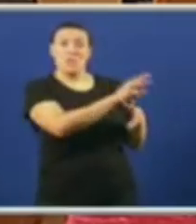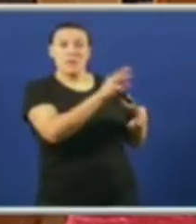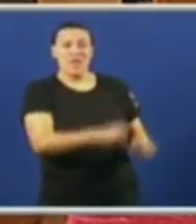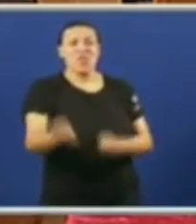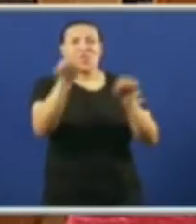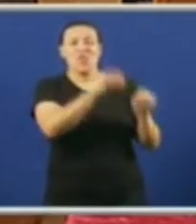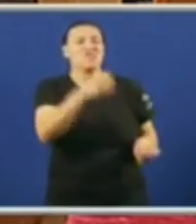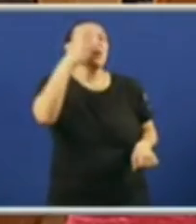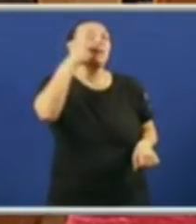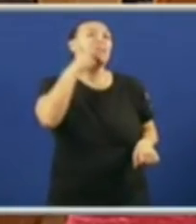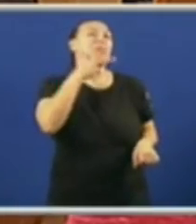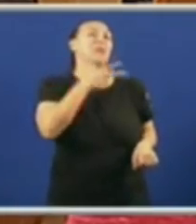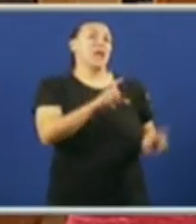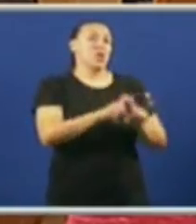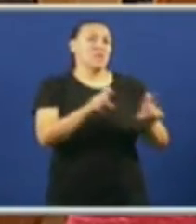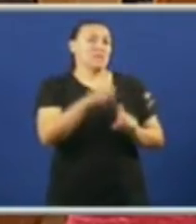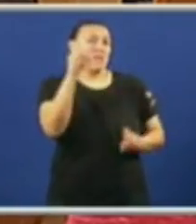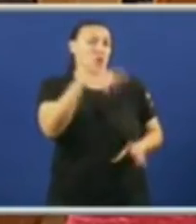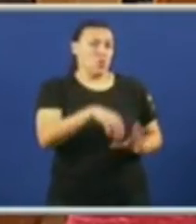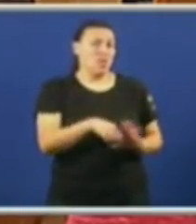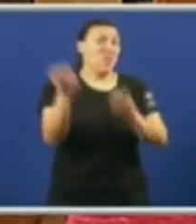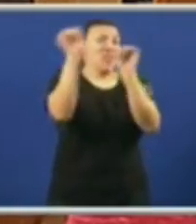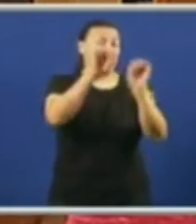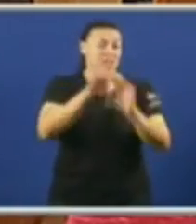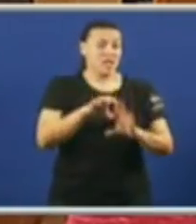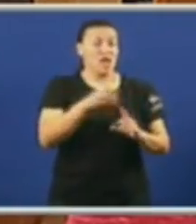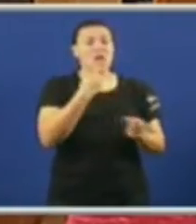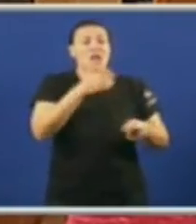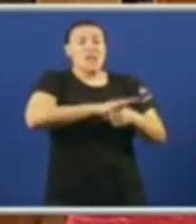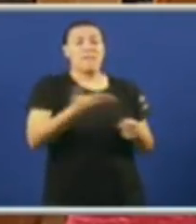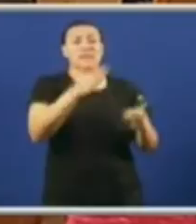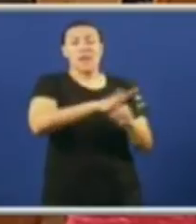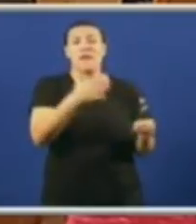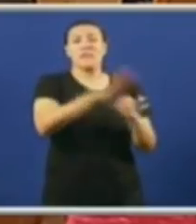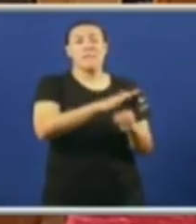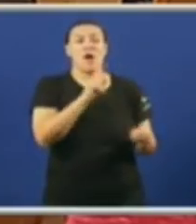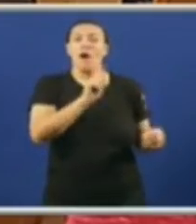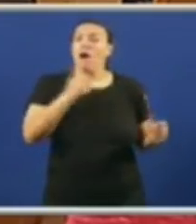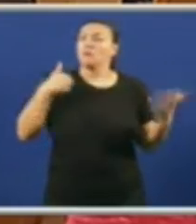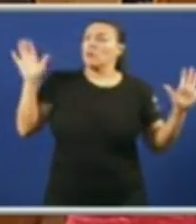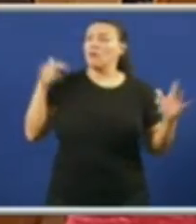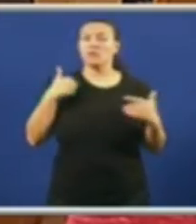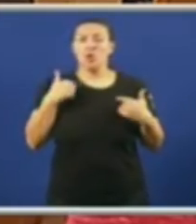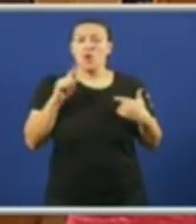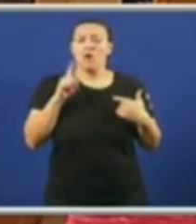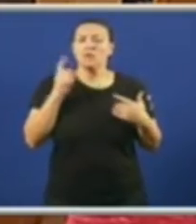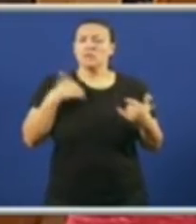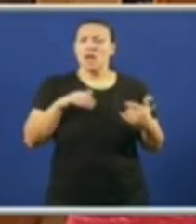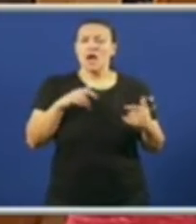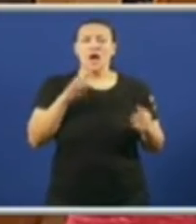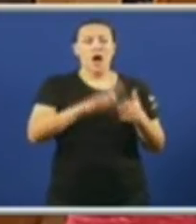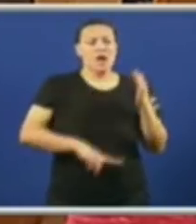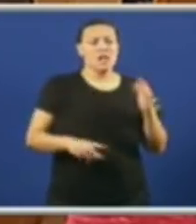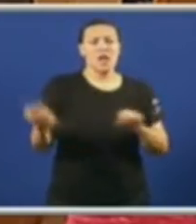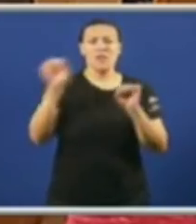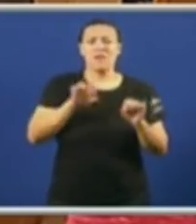os privilexios das eléctricas. E vostede nos ven aquí con parches para xustificar que acaba de vetar que este país defenda